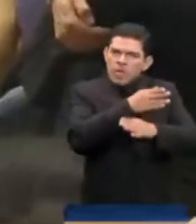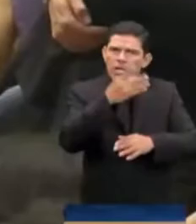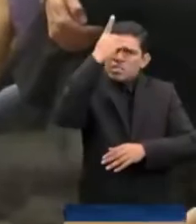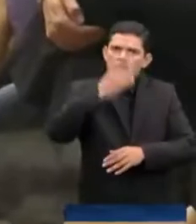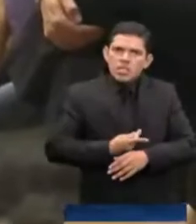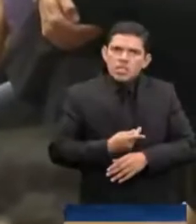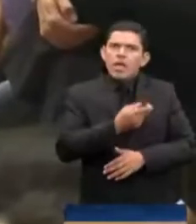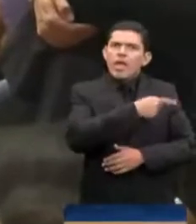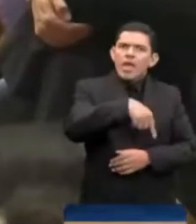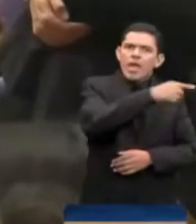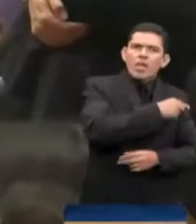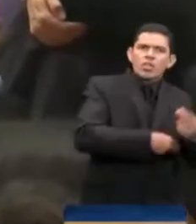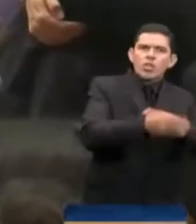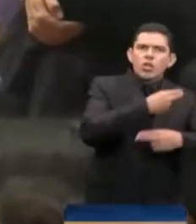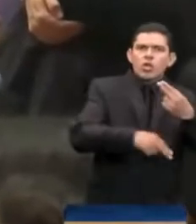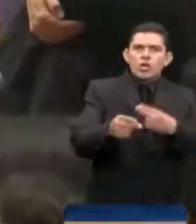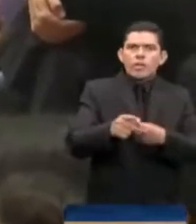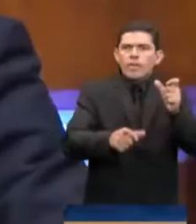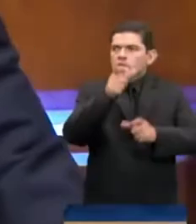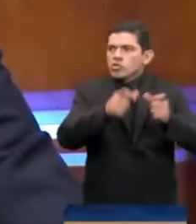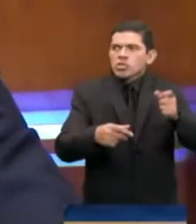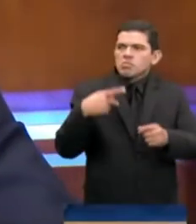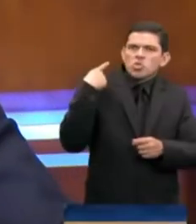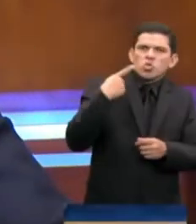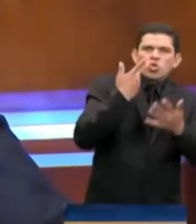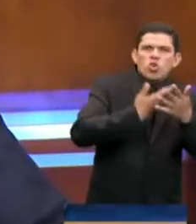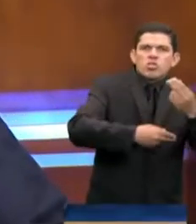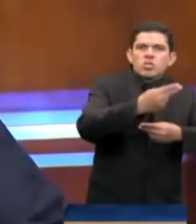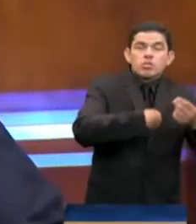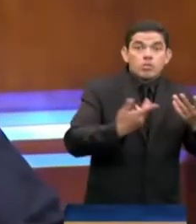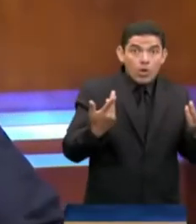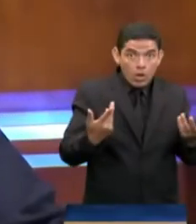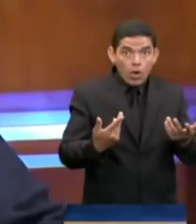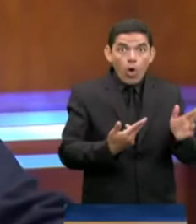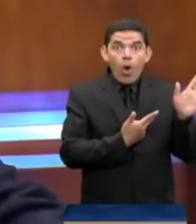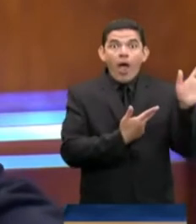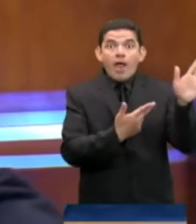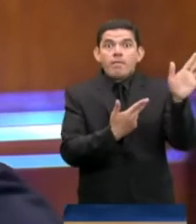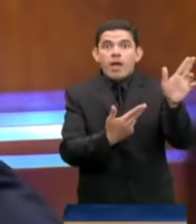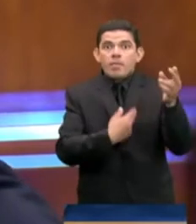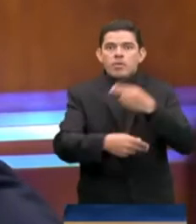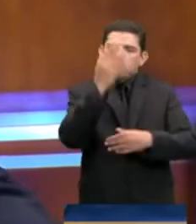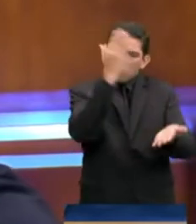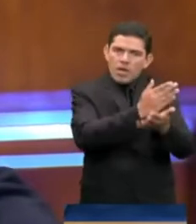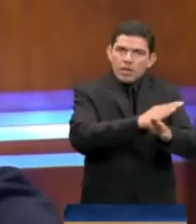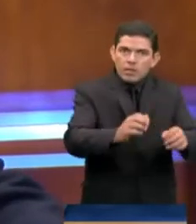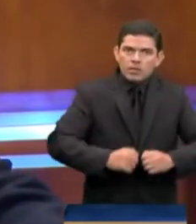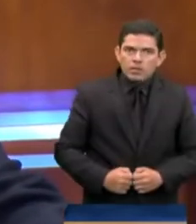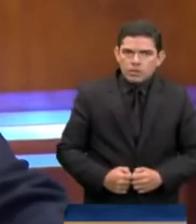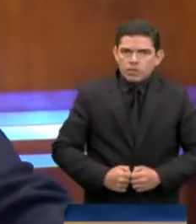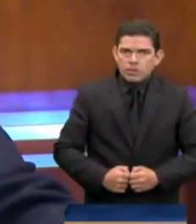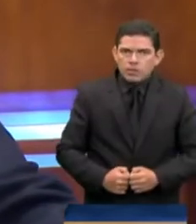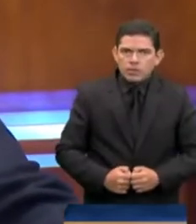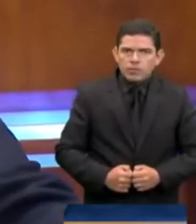que trafican ilegalmente personas, al tráfico de armas. Y es que